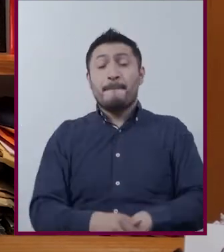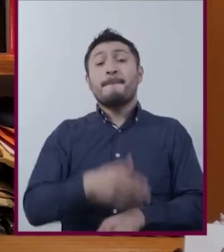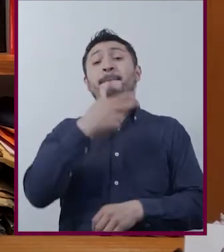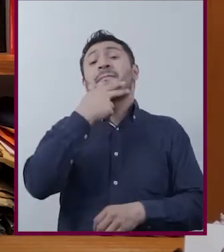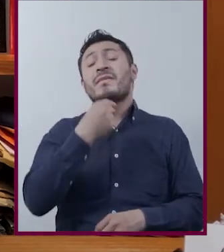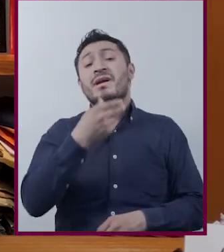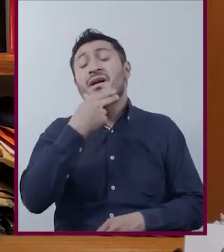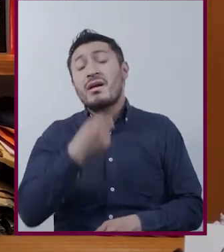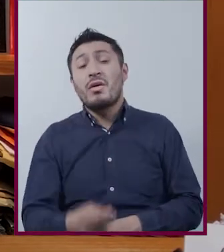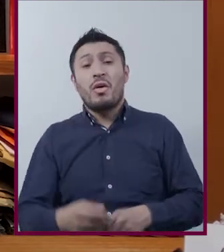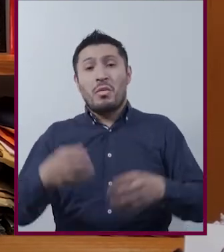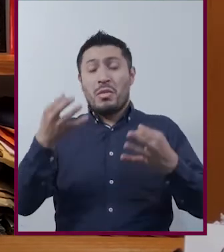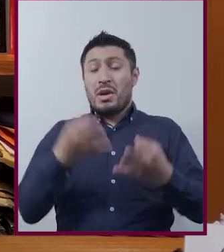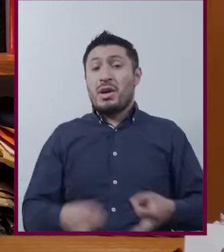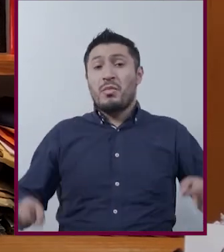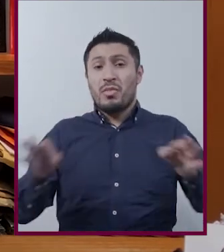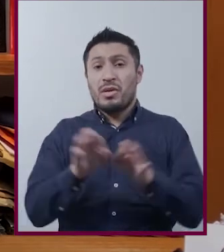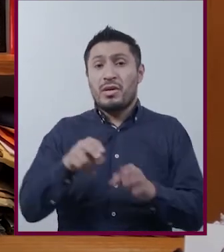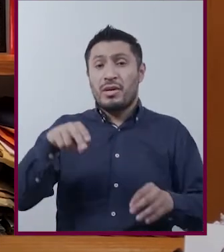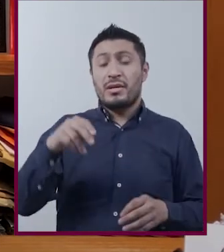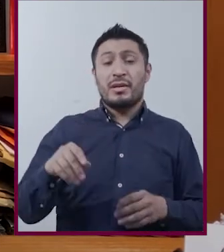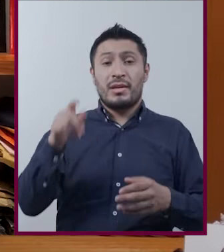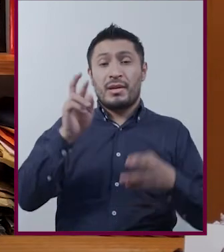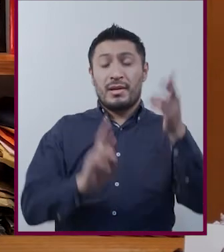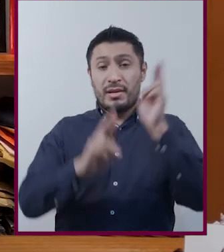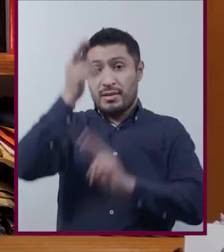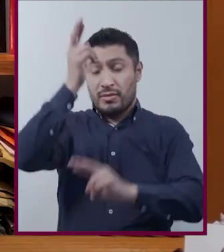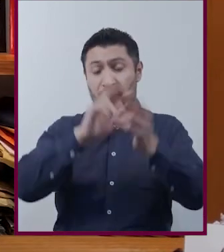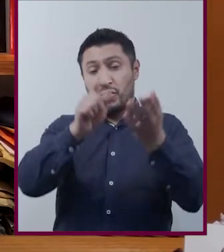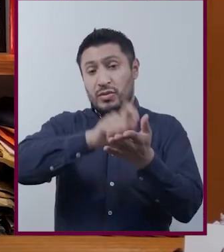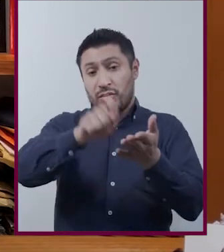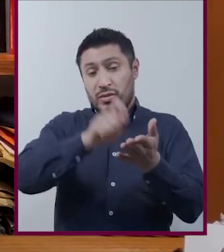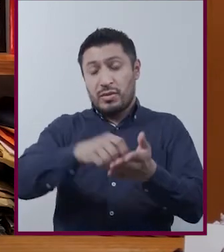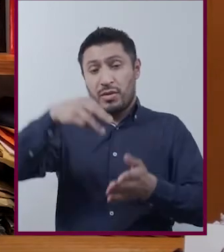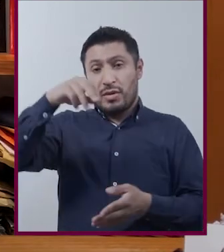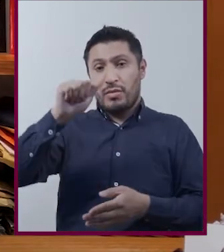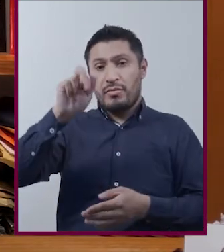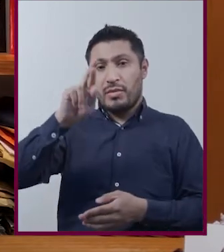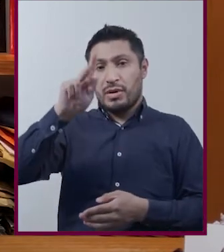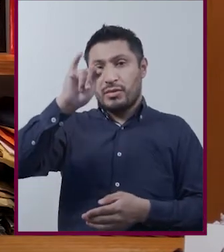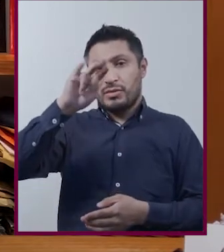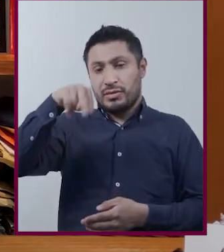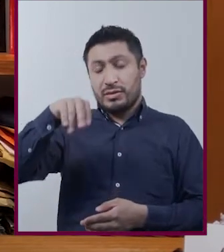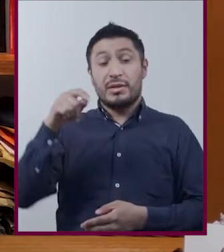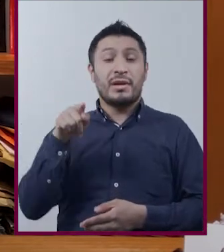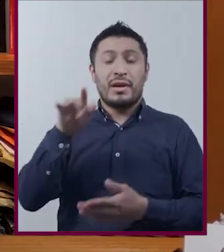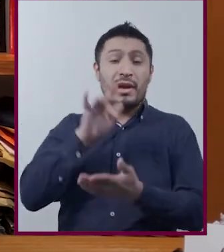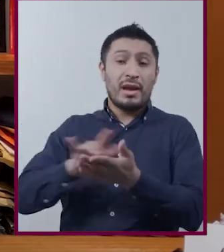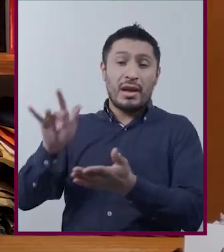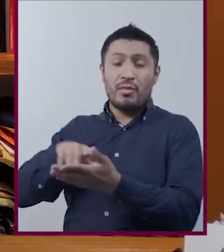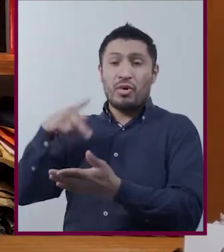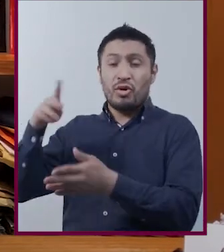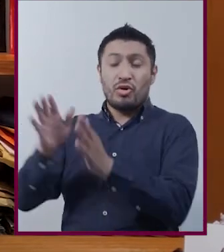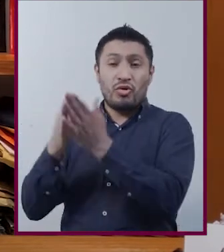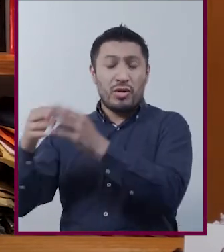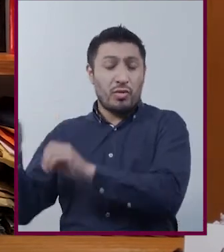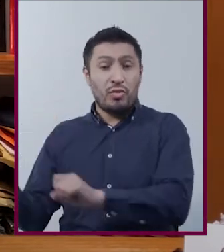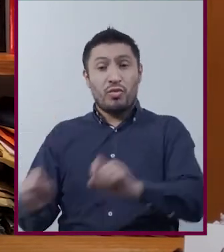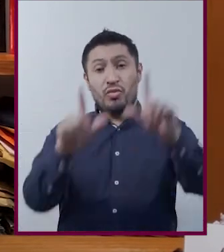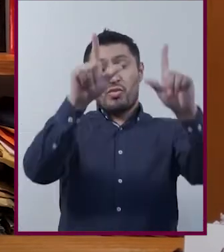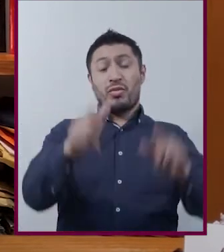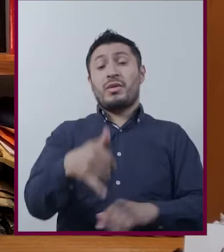de la novela de la Revolución, Martín Luis Guzmán, quien ayudó a que publicara su libro y